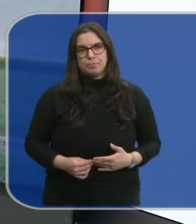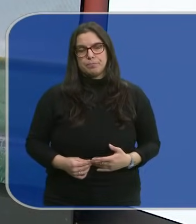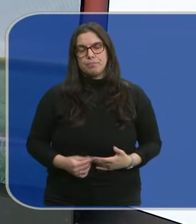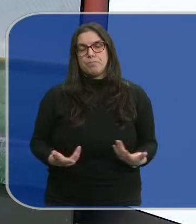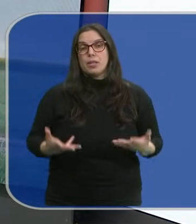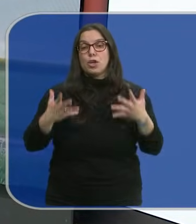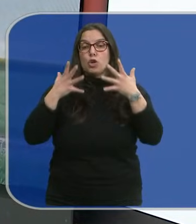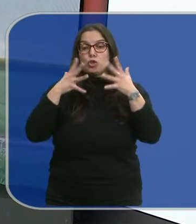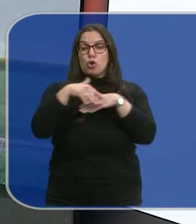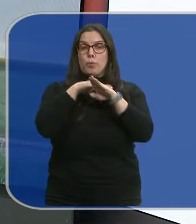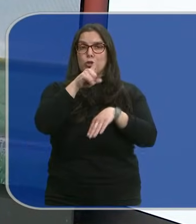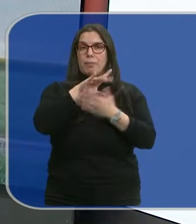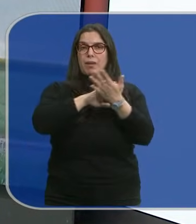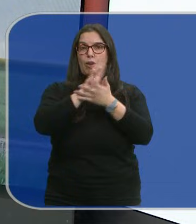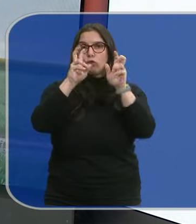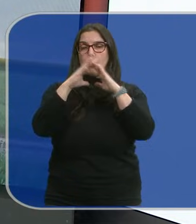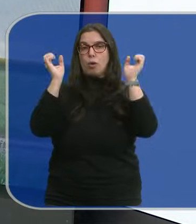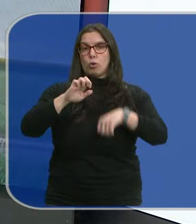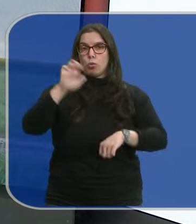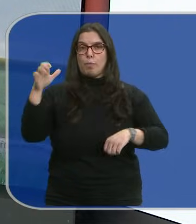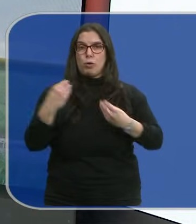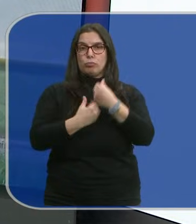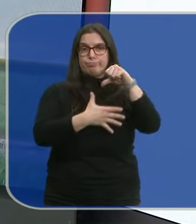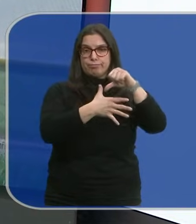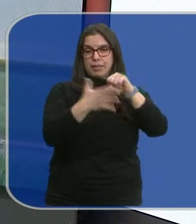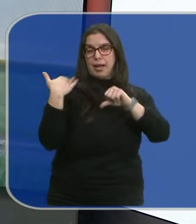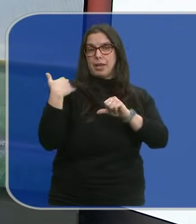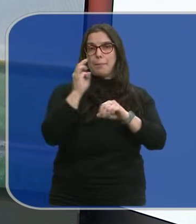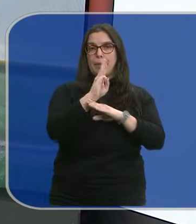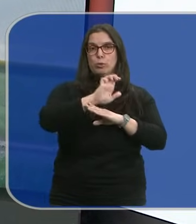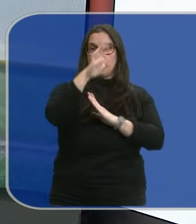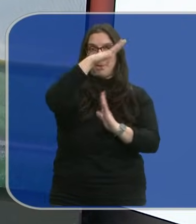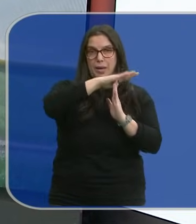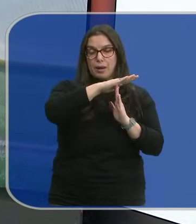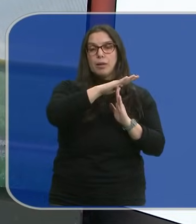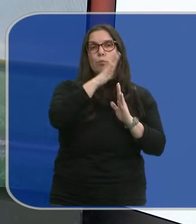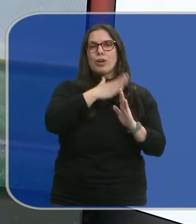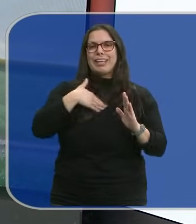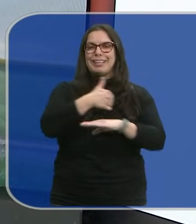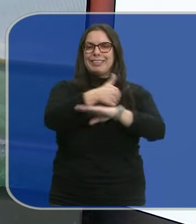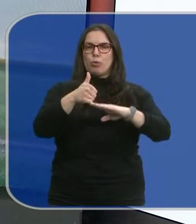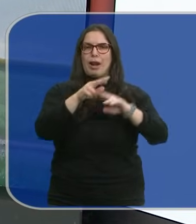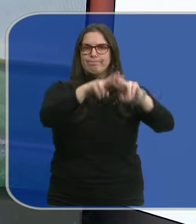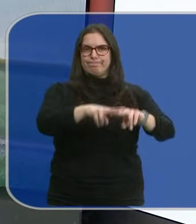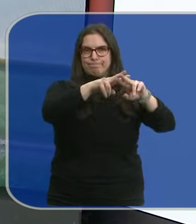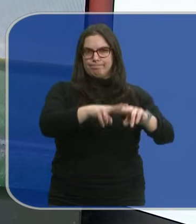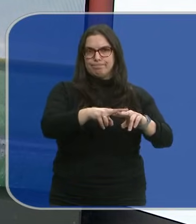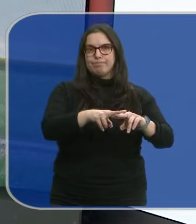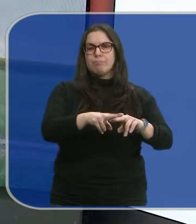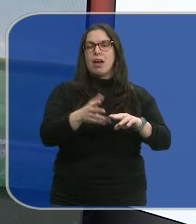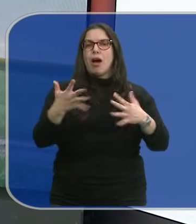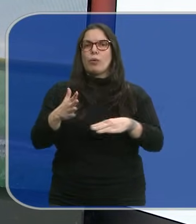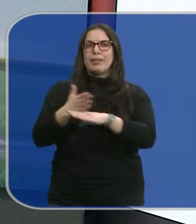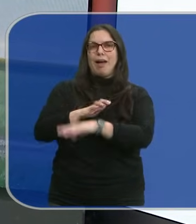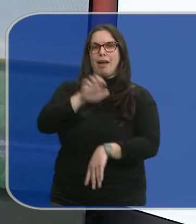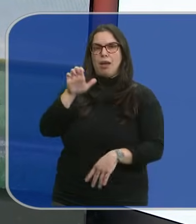Pero al Consejo también ha llegado el acuerdo de Mercosur, paralizado ayer en el Parlamento Europeo para llevarlo ante el Tribunal, después de decidirlo la